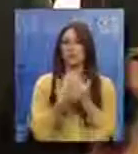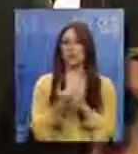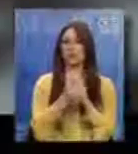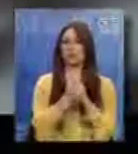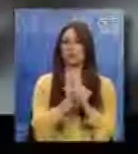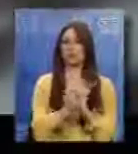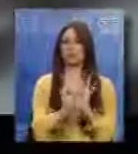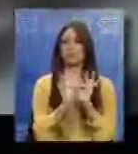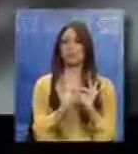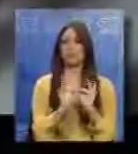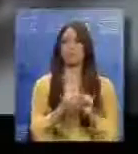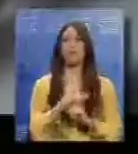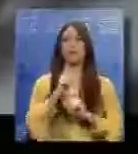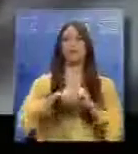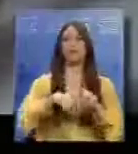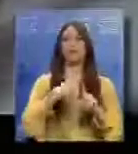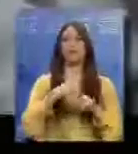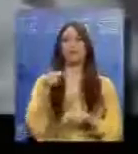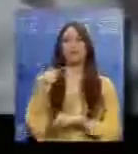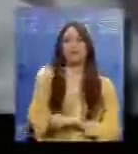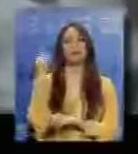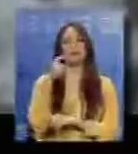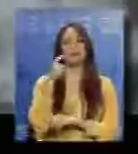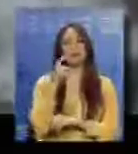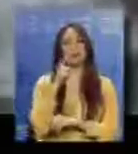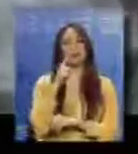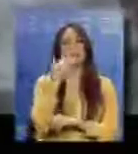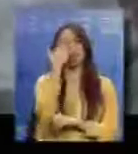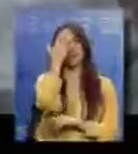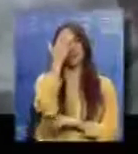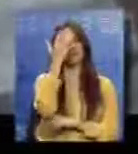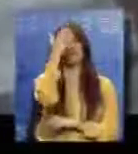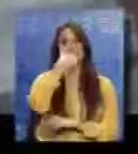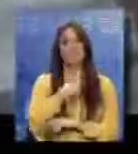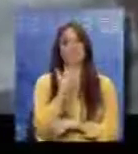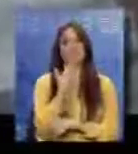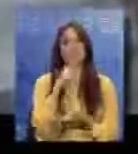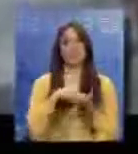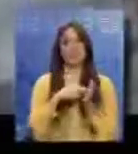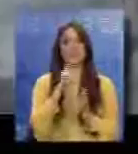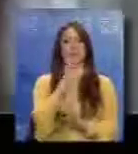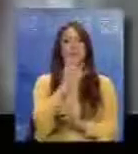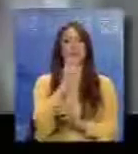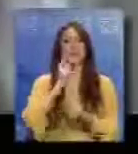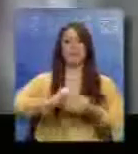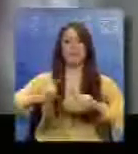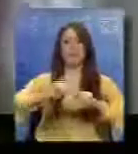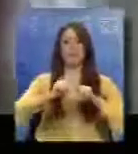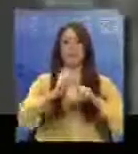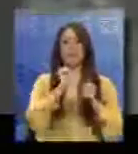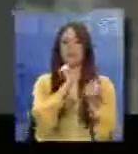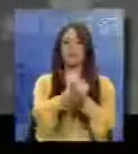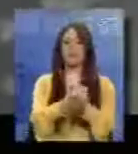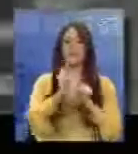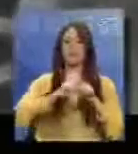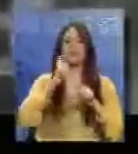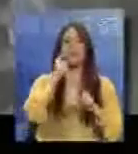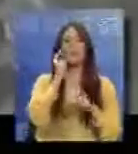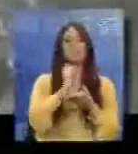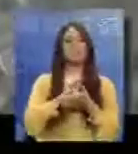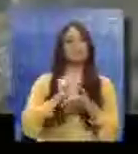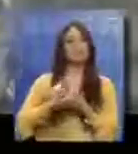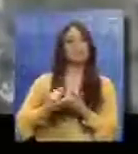capacitado. Obtener la marca Q será un símbolo de prestigio con el que al momento 278 establecimientos cuentan, tras pasar estrictos controles